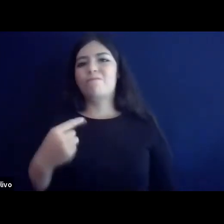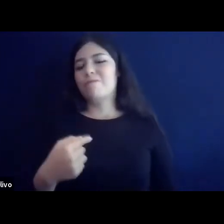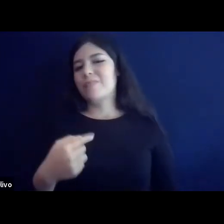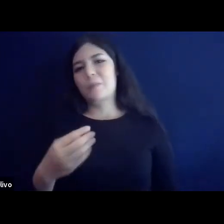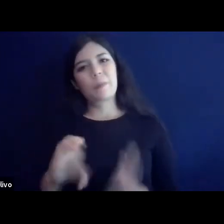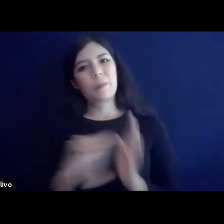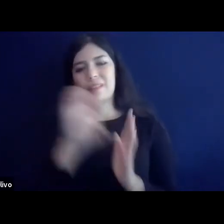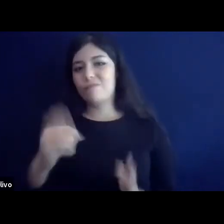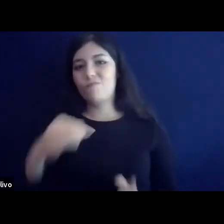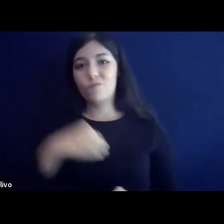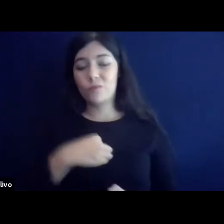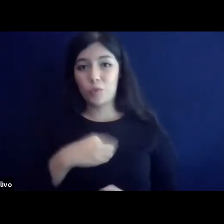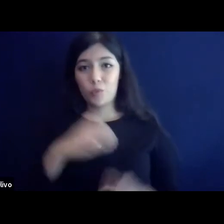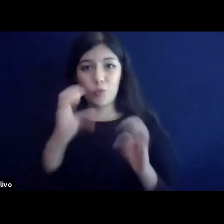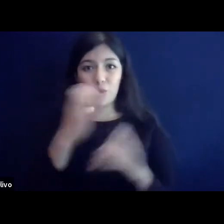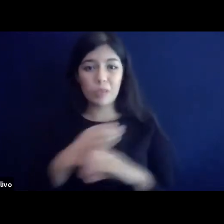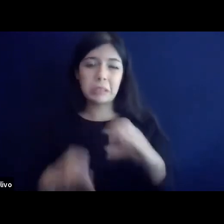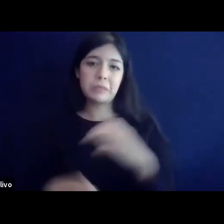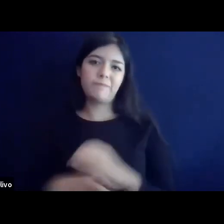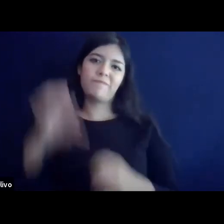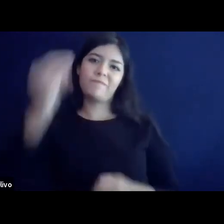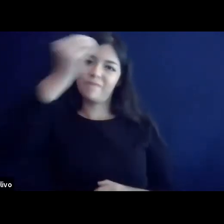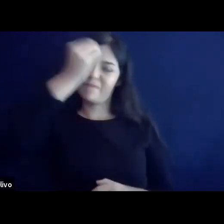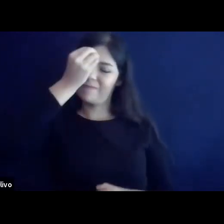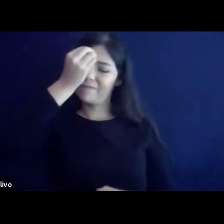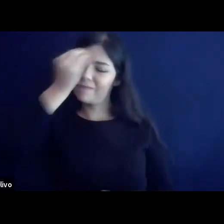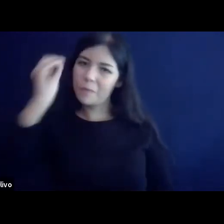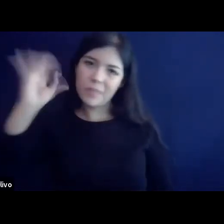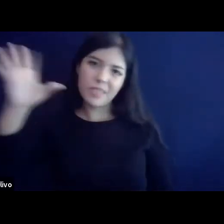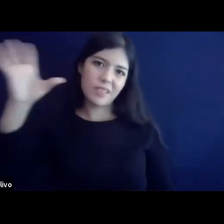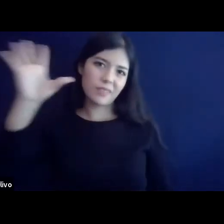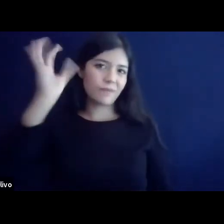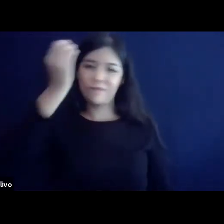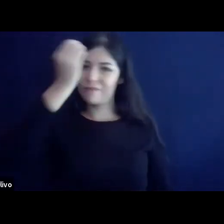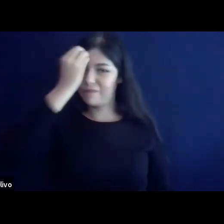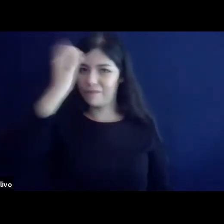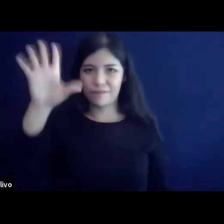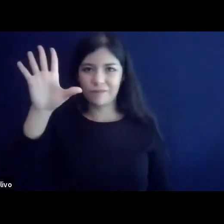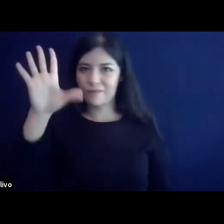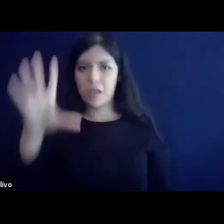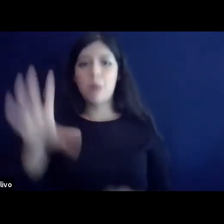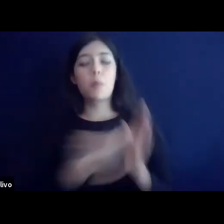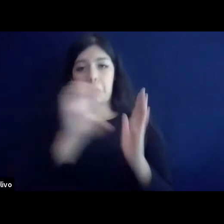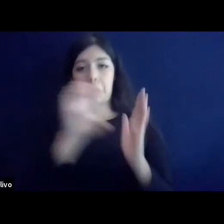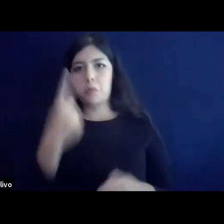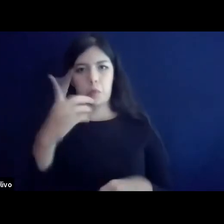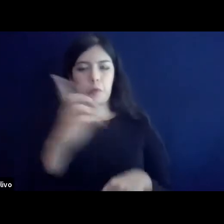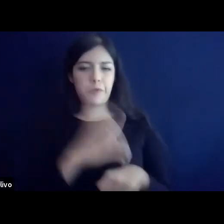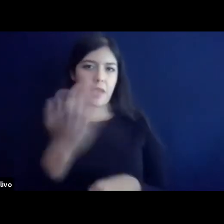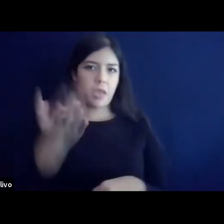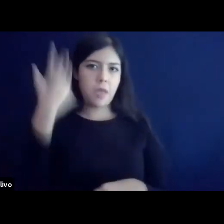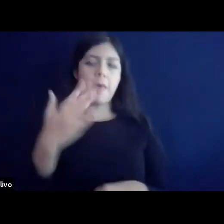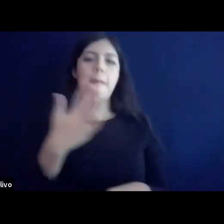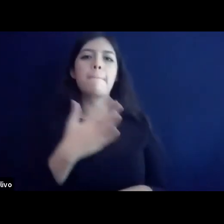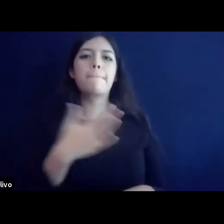cuenta que me sacaron un mapeo, y mi cerebro ya está como si